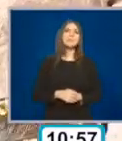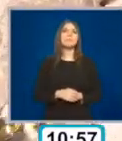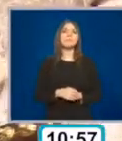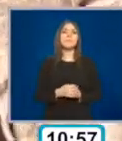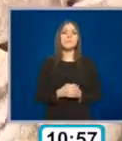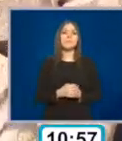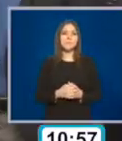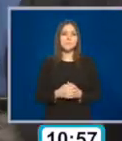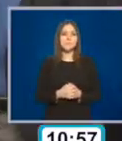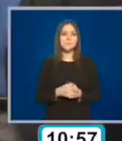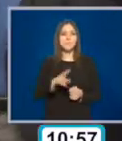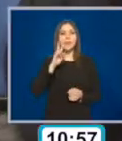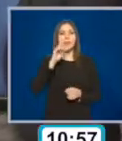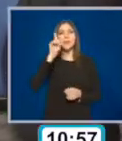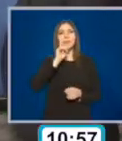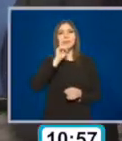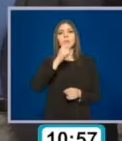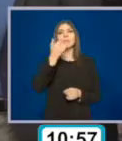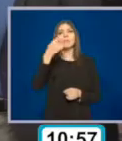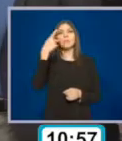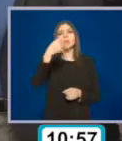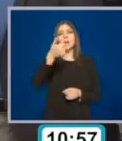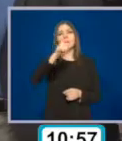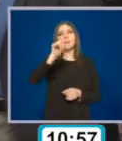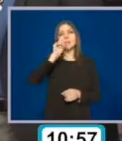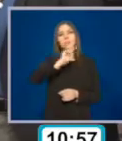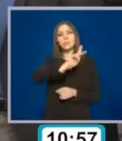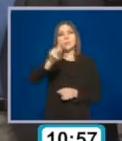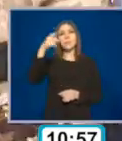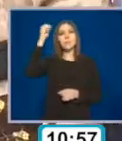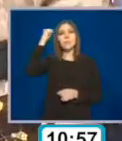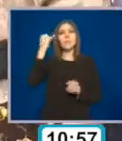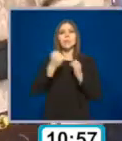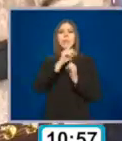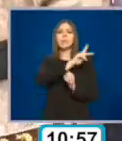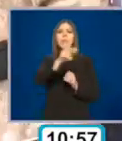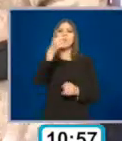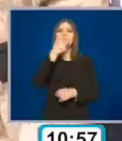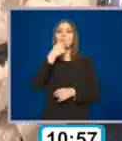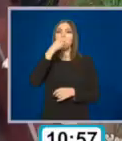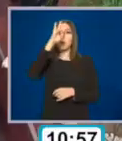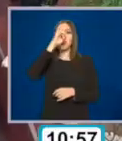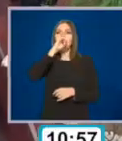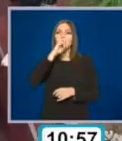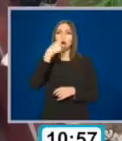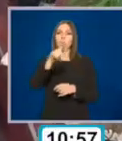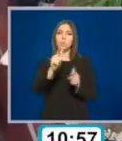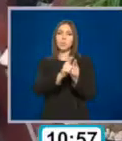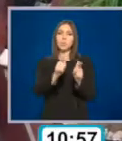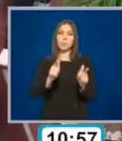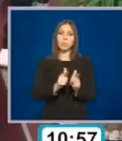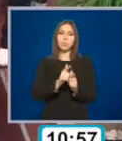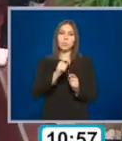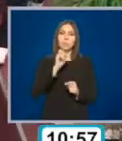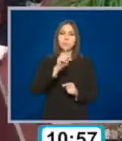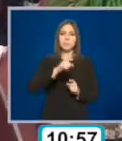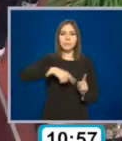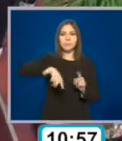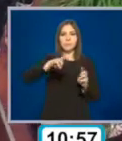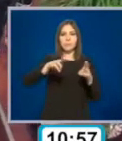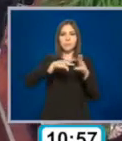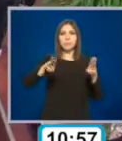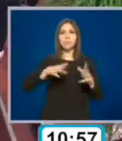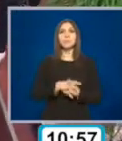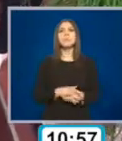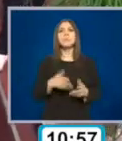acosté. paisano, hombre, Que diferentes se- de Sinaloa. Que se den un taco de ojo con todos los integrantes de la Tierra Sagrada. Muy bien. ¿Algo que le quieran decir al público de tus ciudades?